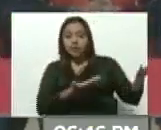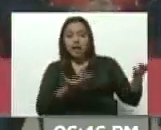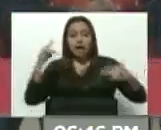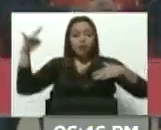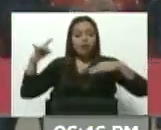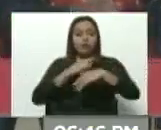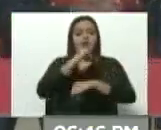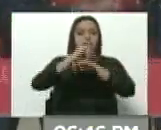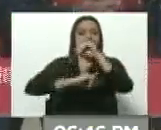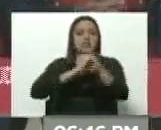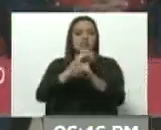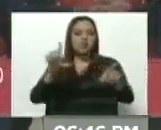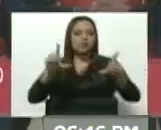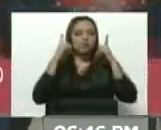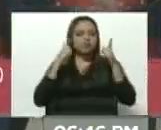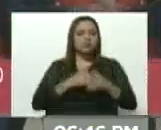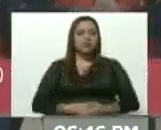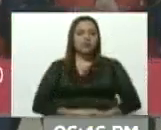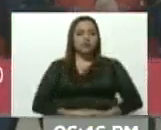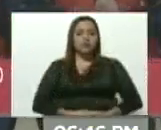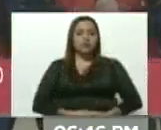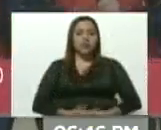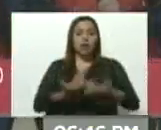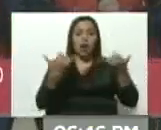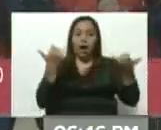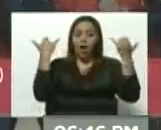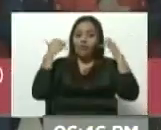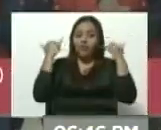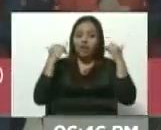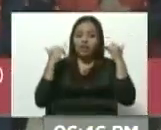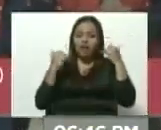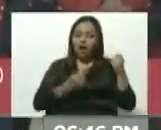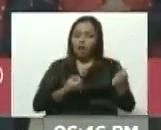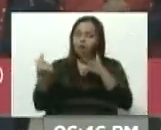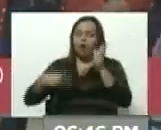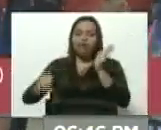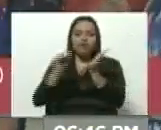aeropuerto de Maiquetía. Con este ambiente festivo, nosotros vamos a devolver el contacto a los estudios.